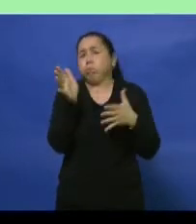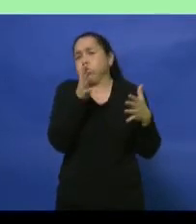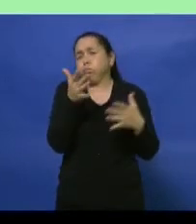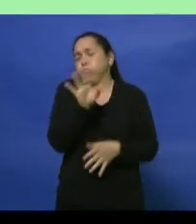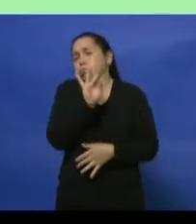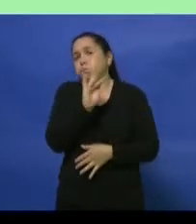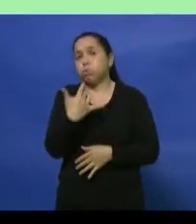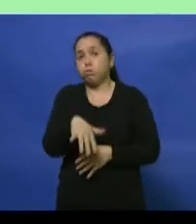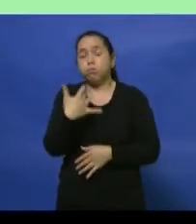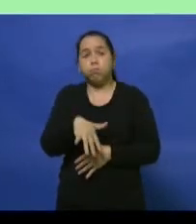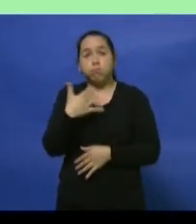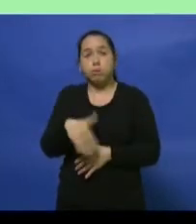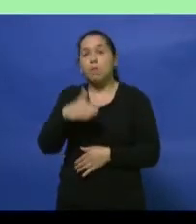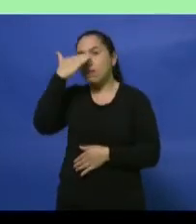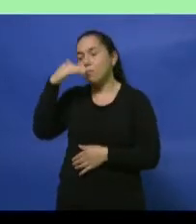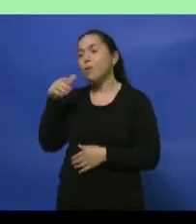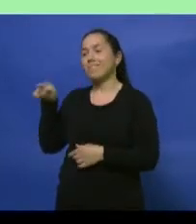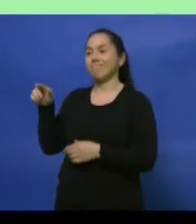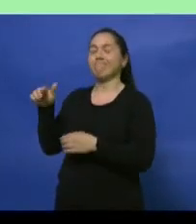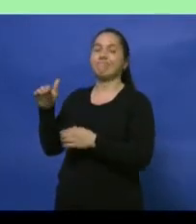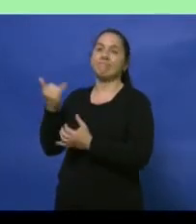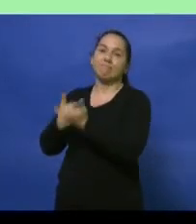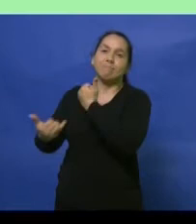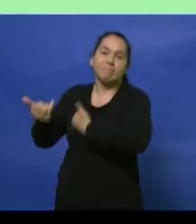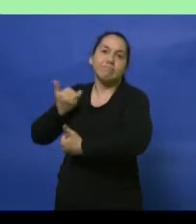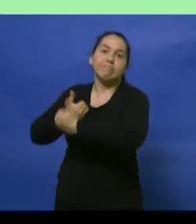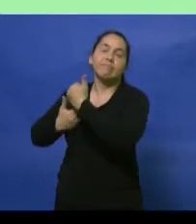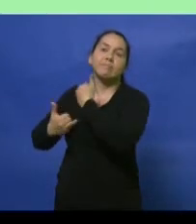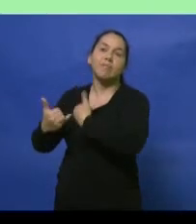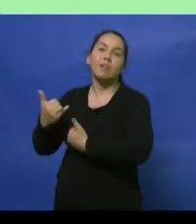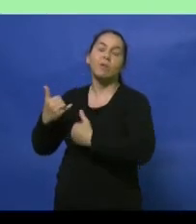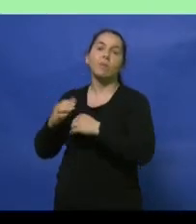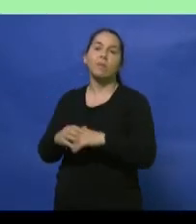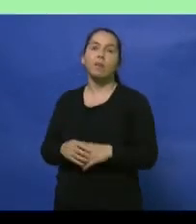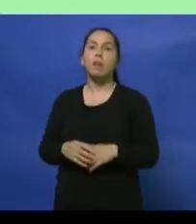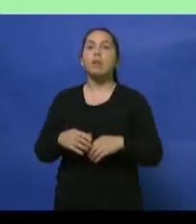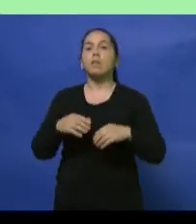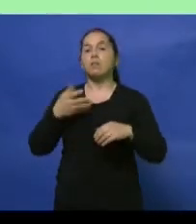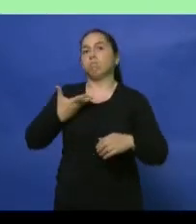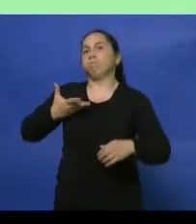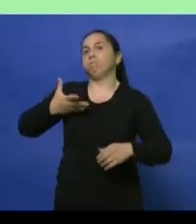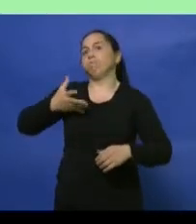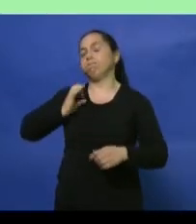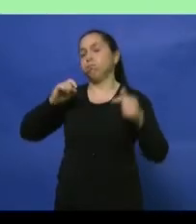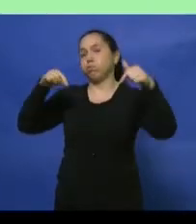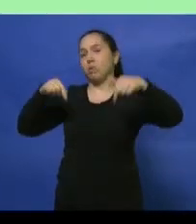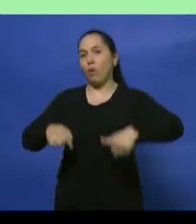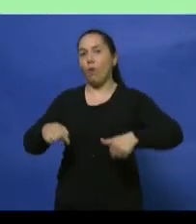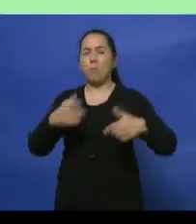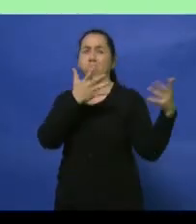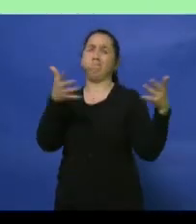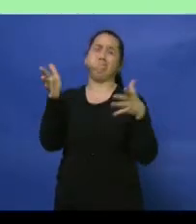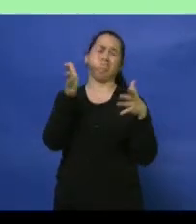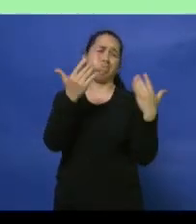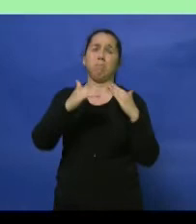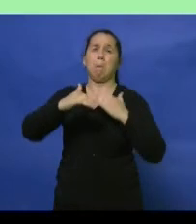llegamos, ya hablaremos con Arnaldo también para que nos diga, pero entiendo que esto va a quedar en el historial de los días con más viento que hemos tenido también. Somos una